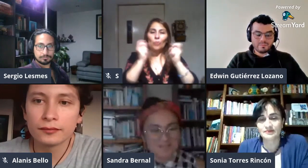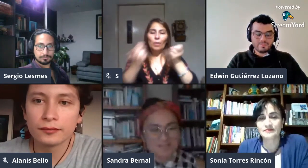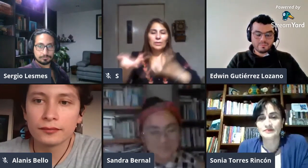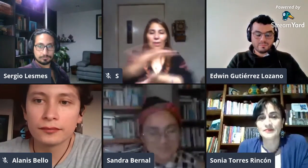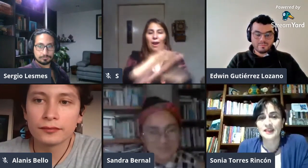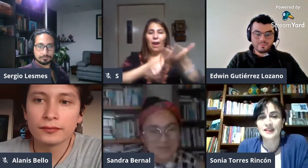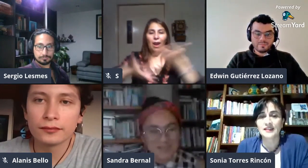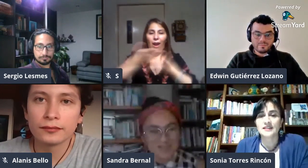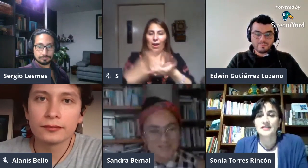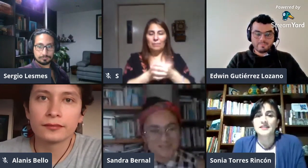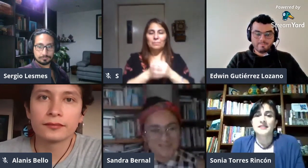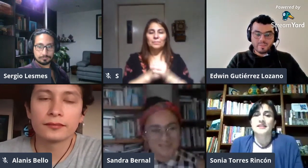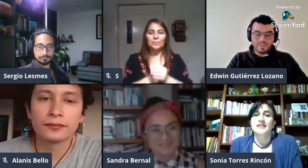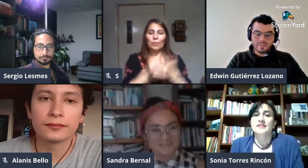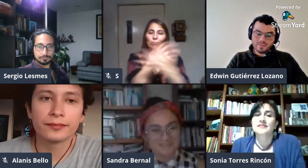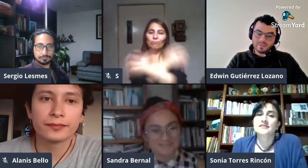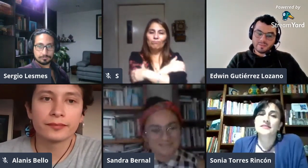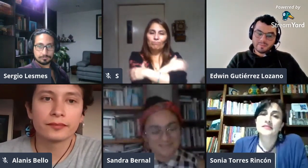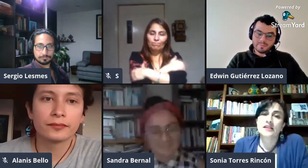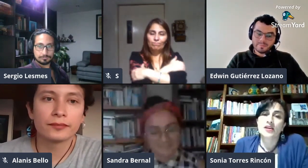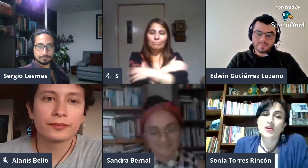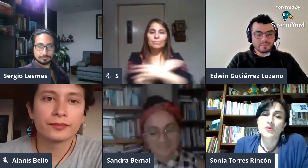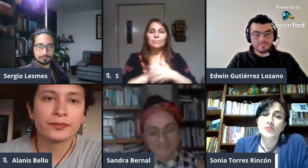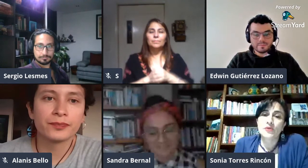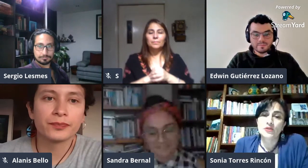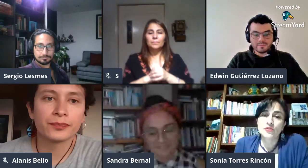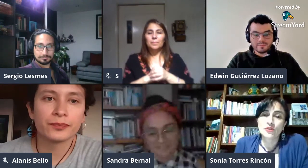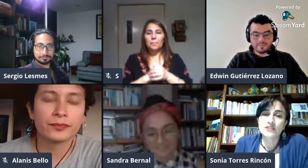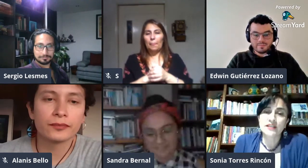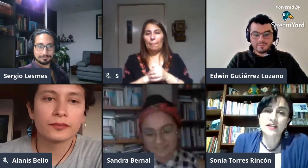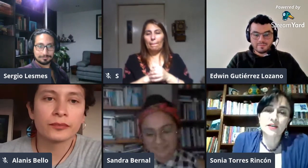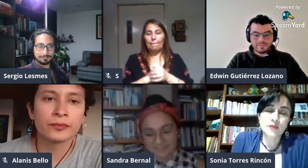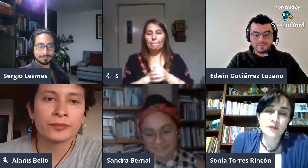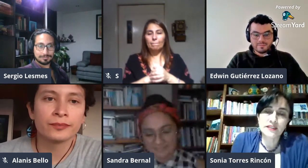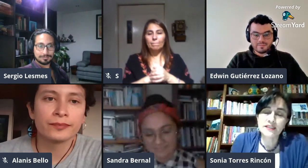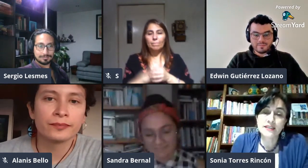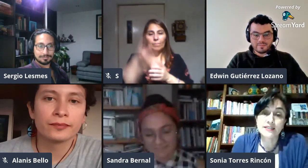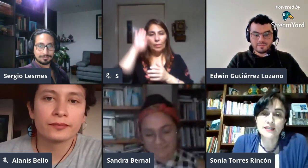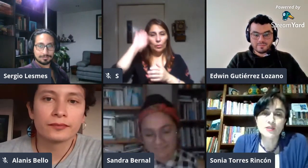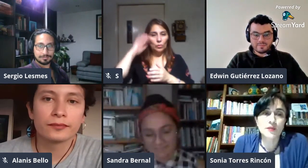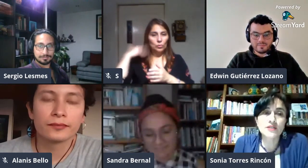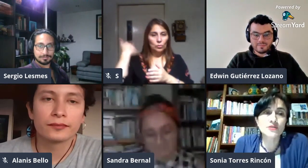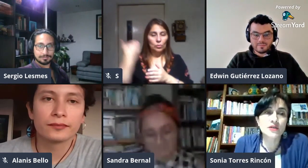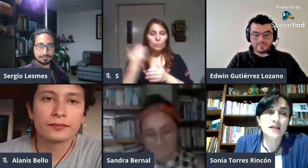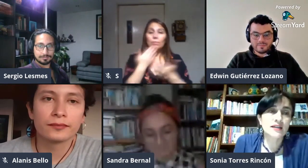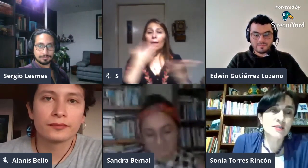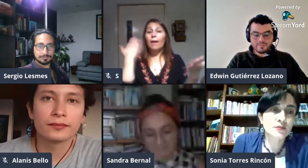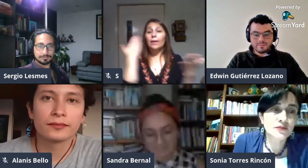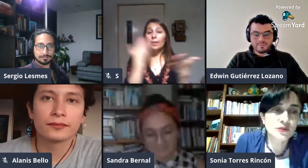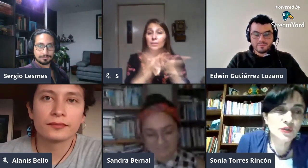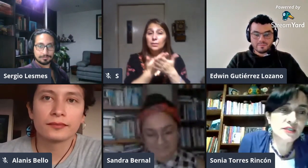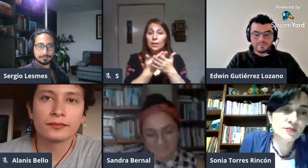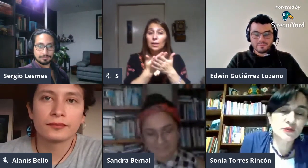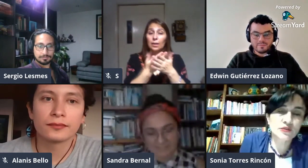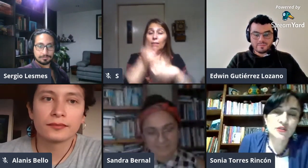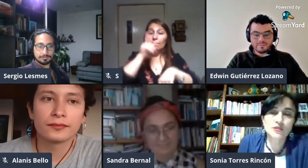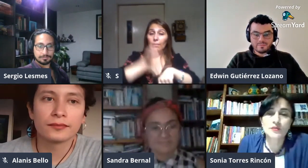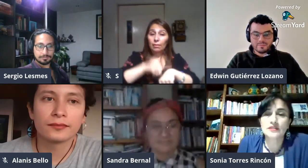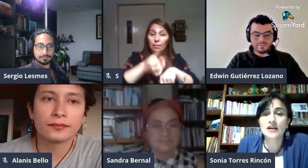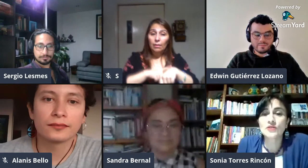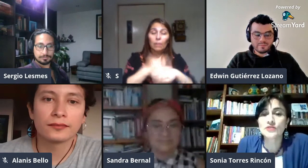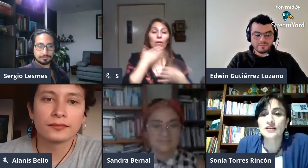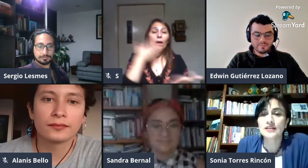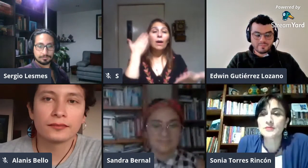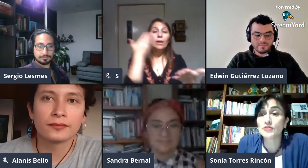conversaciones. Un abrazo. Vale, gracias. Bueno, yo quisiera obviamente agradecer el espacio a las profesoras y